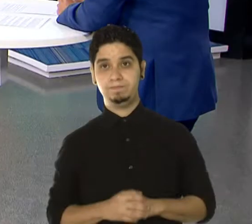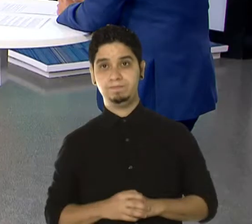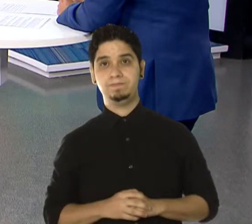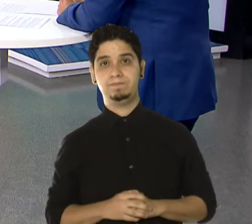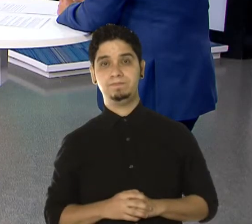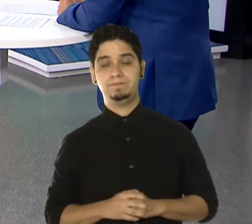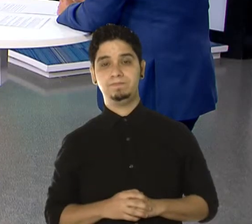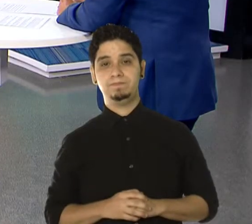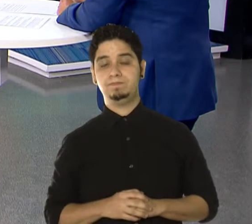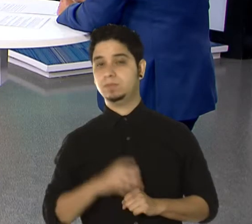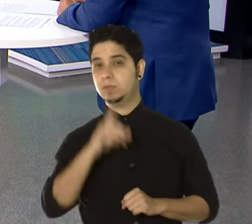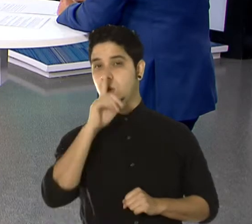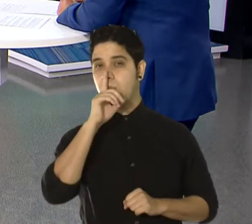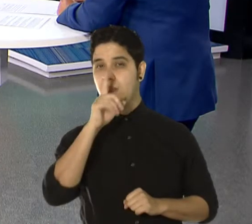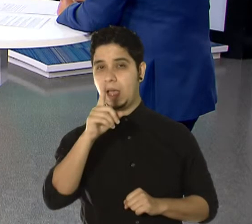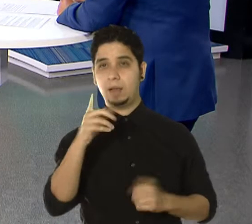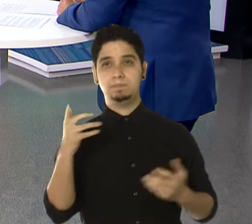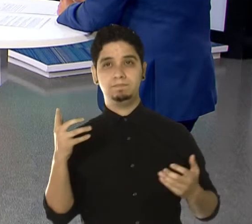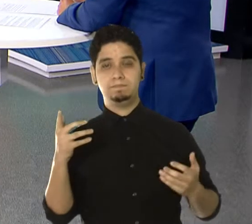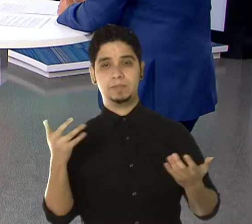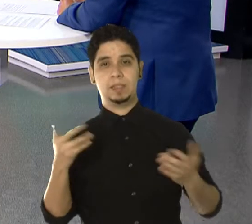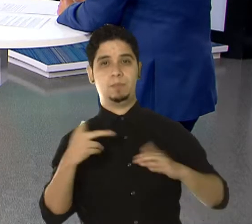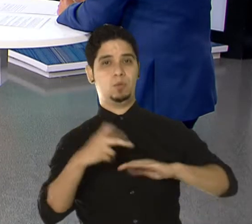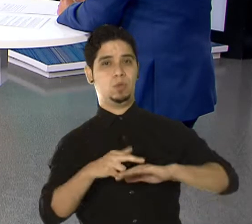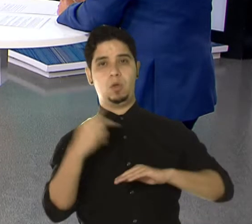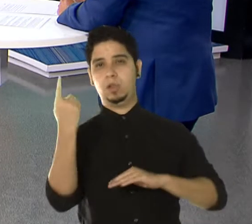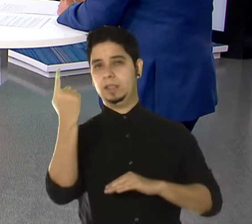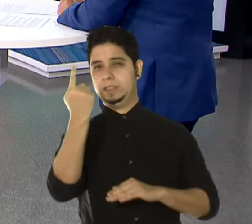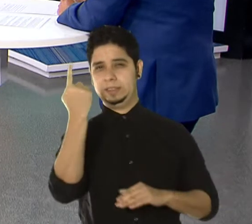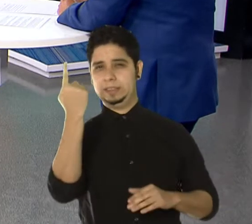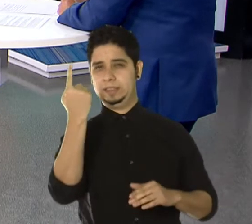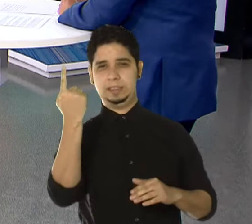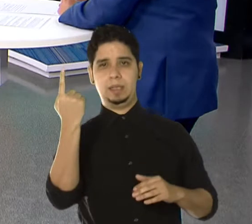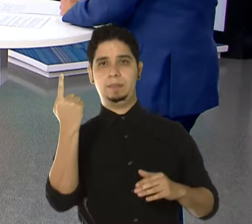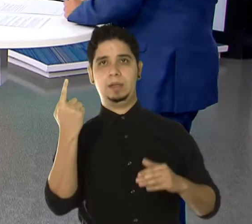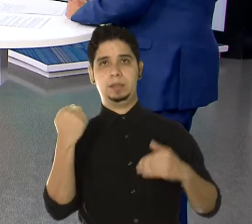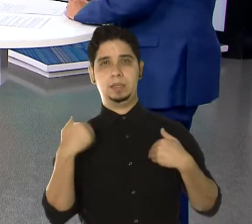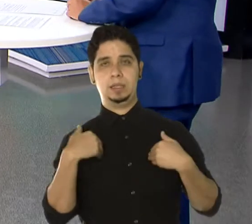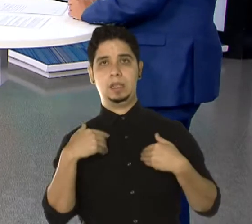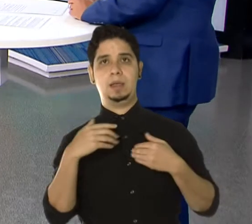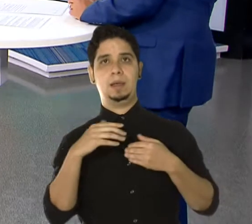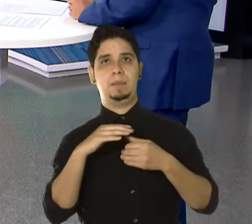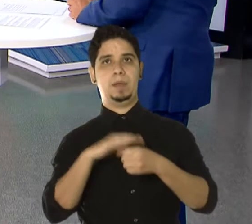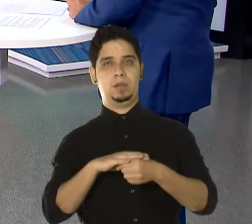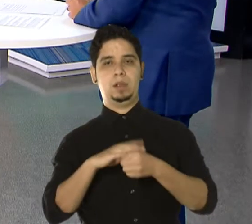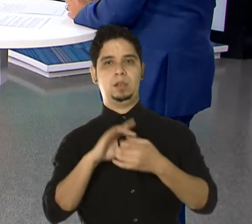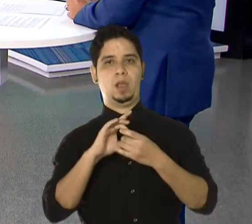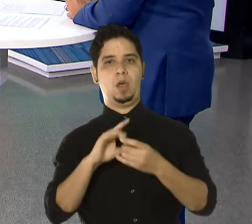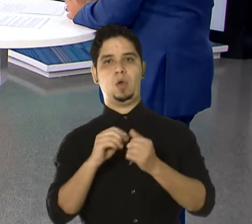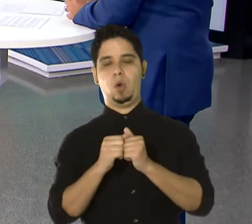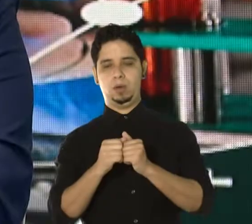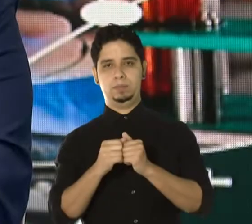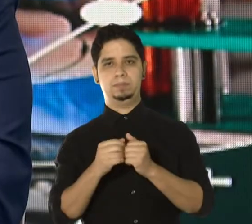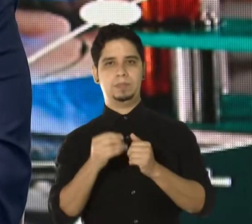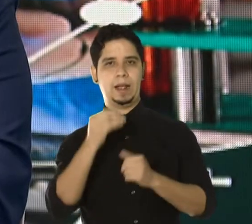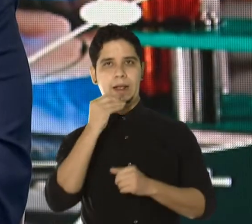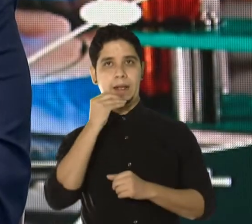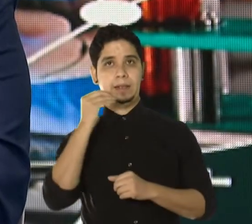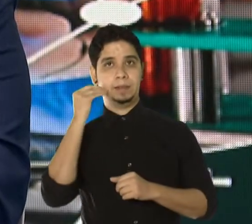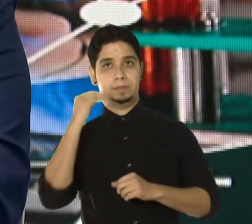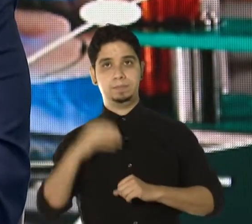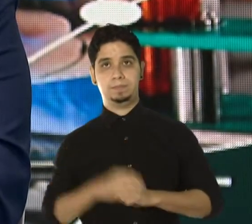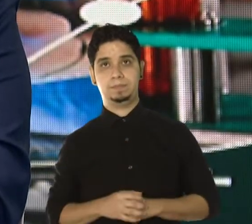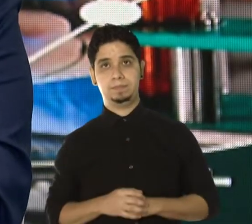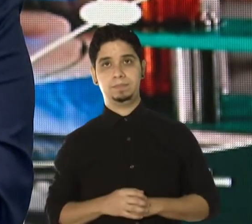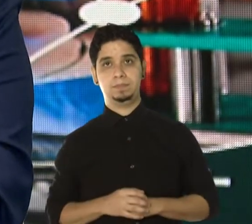del caso es que en Puerto Rico siempre se ha experimentado presiones sobre vivienda, ¿verdad? Y en un lugar